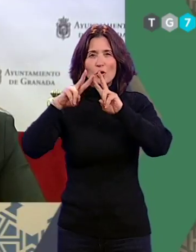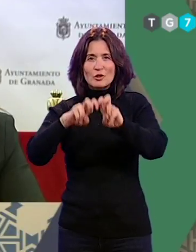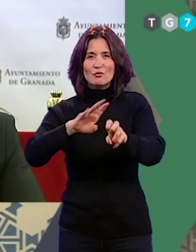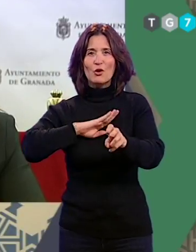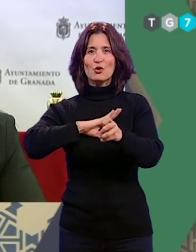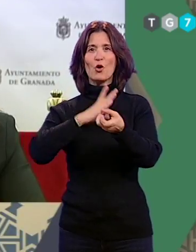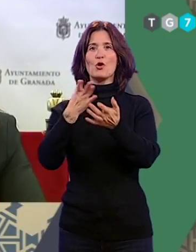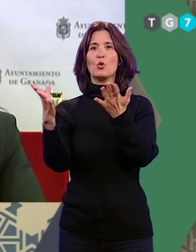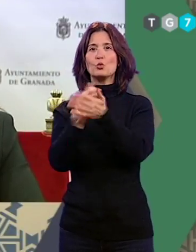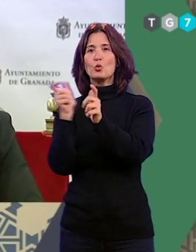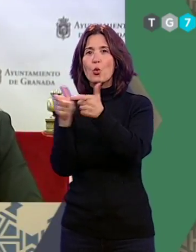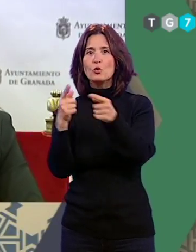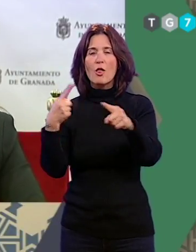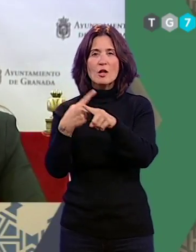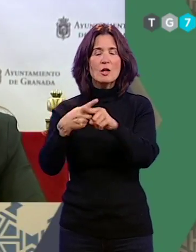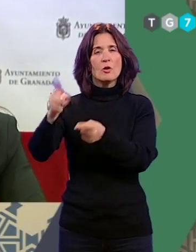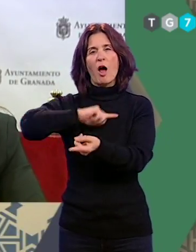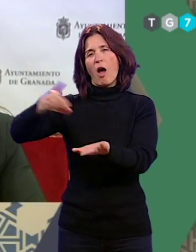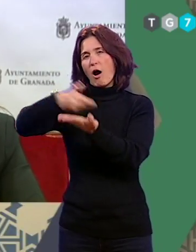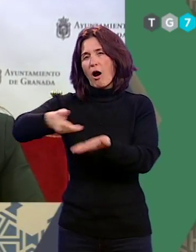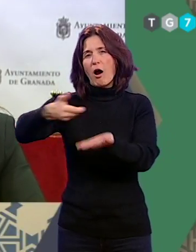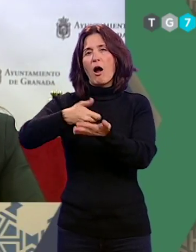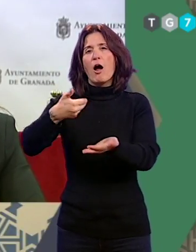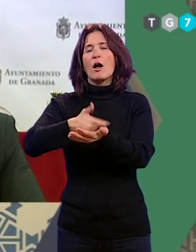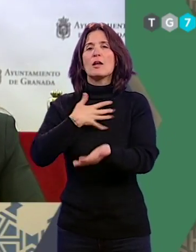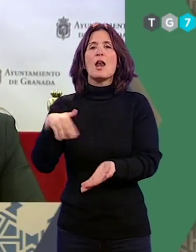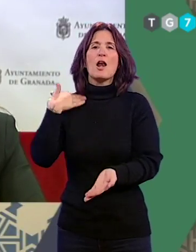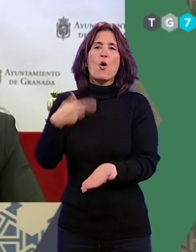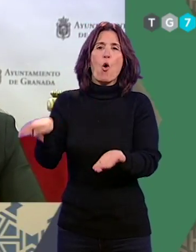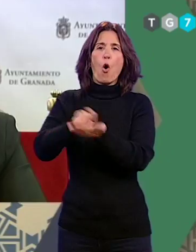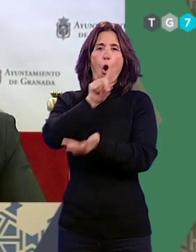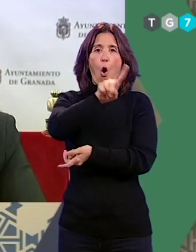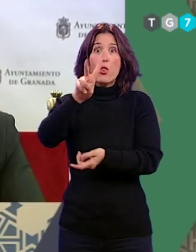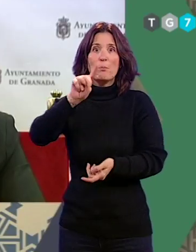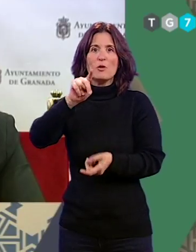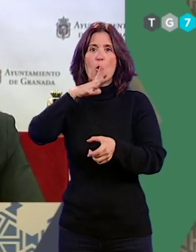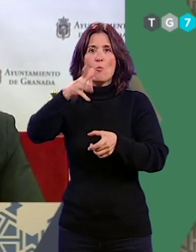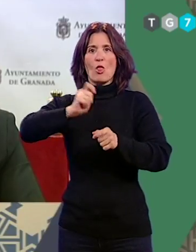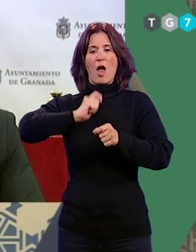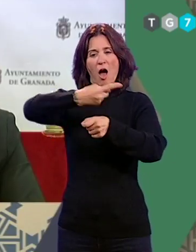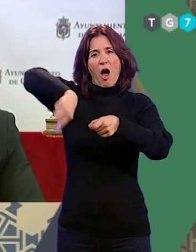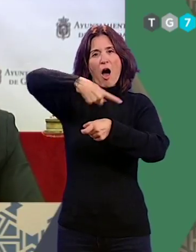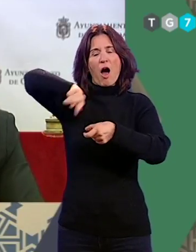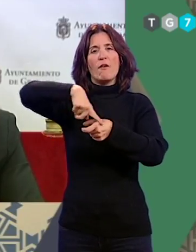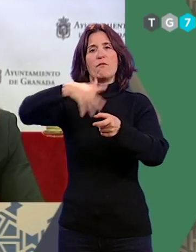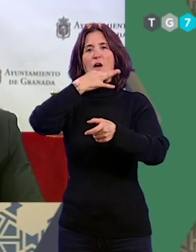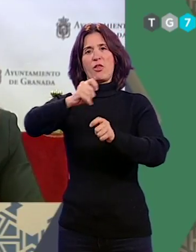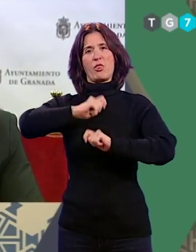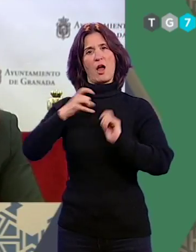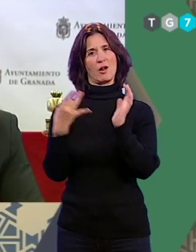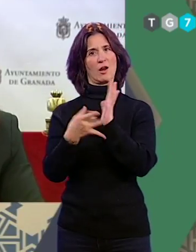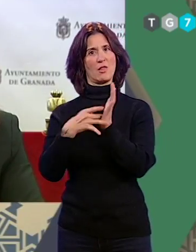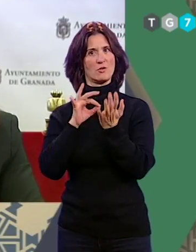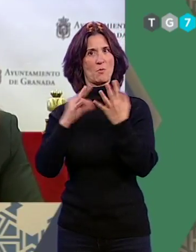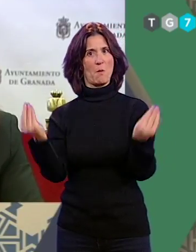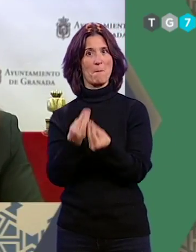en toda la Junta de Distrito. Creo que recuperar el 11 y el 21 mejora muchísimo la calidad del servicio, como he dicho, sobre